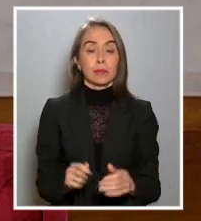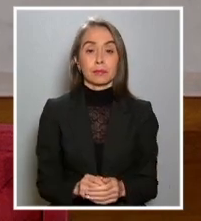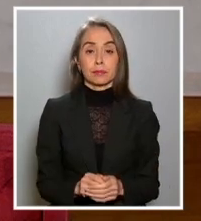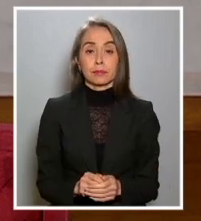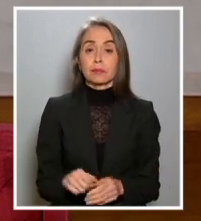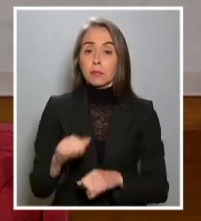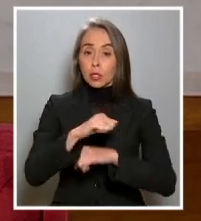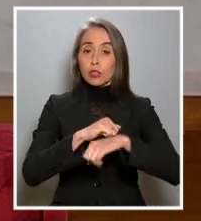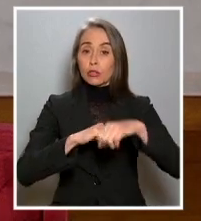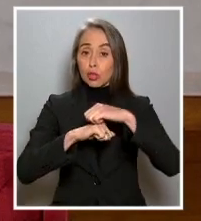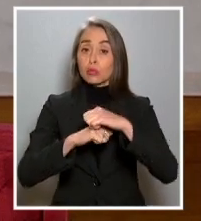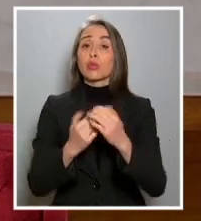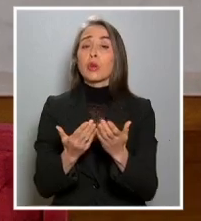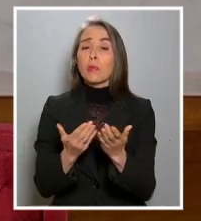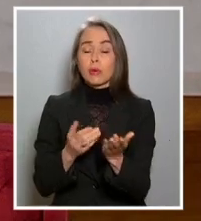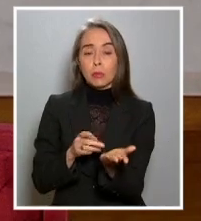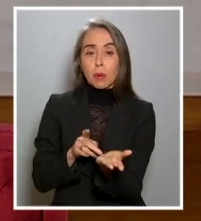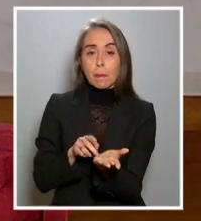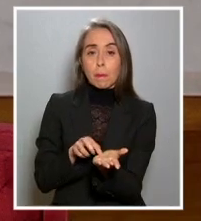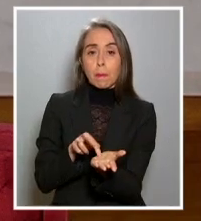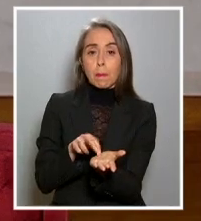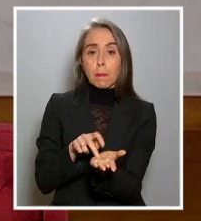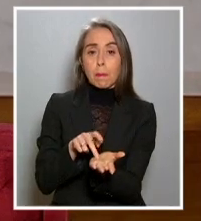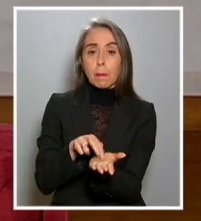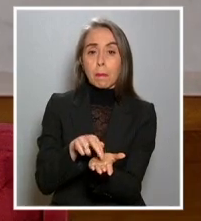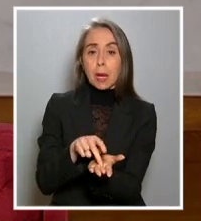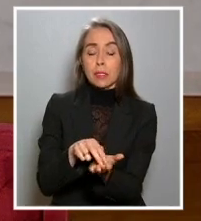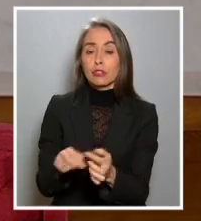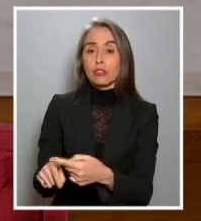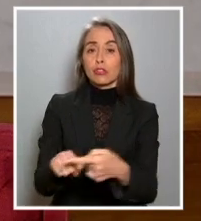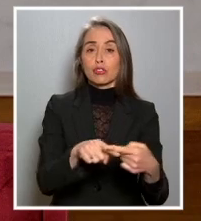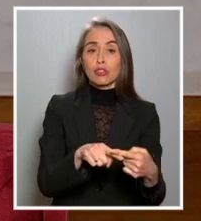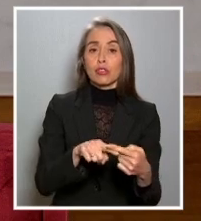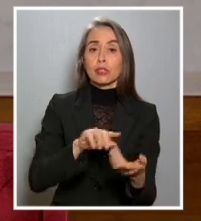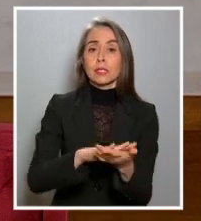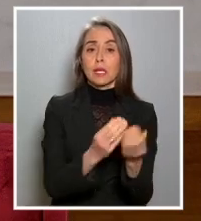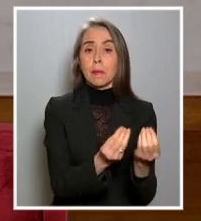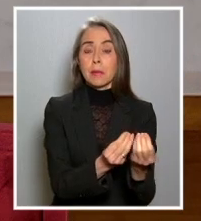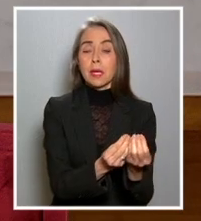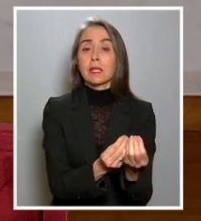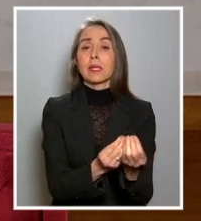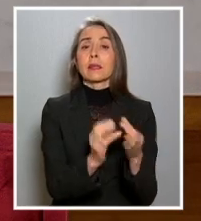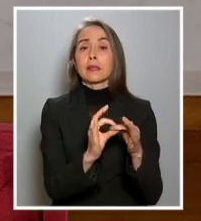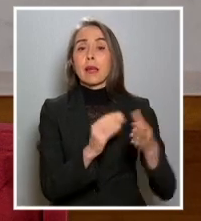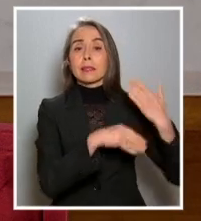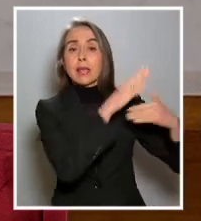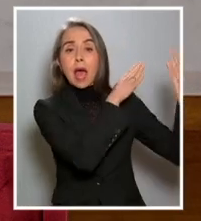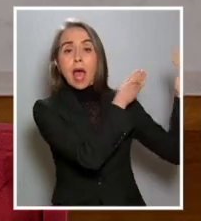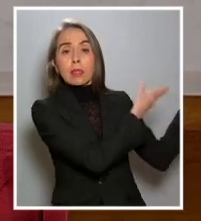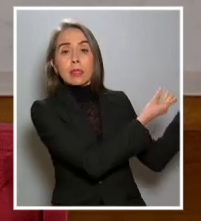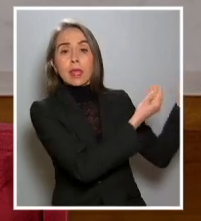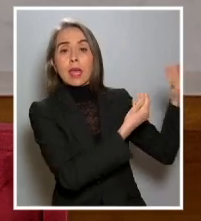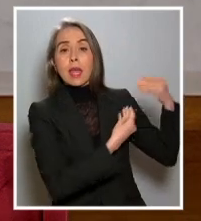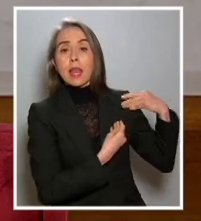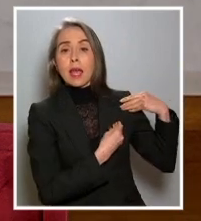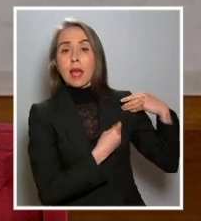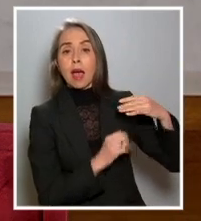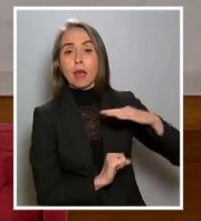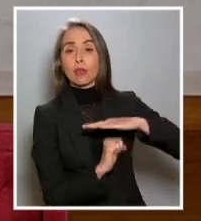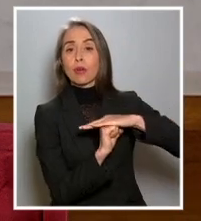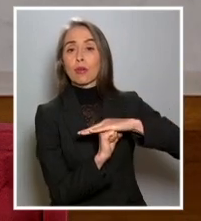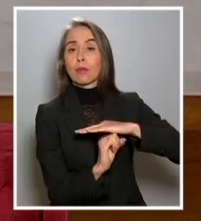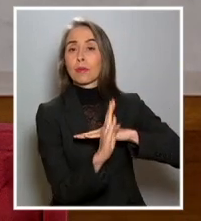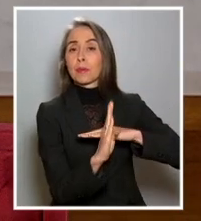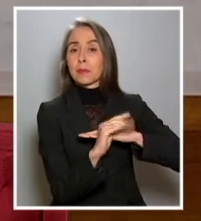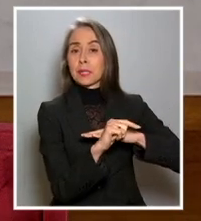estar construyendo paso a paso una sociedad del bienestar sobre el legado de quienes nos antecedieron. Esto